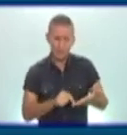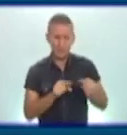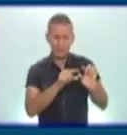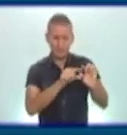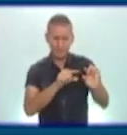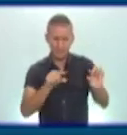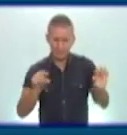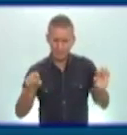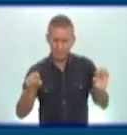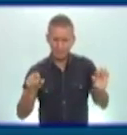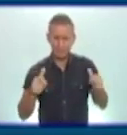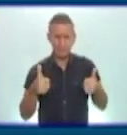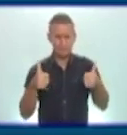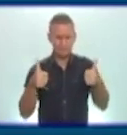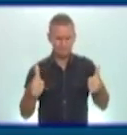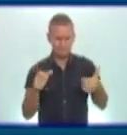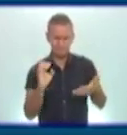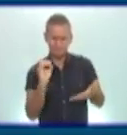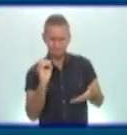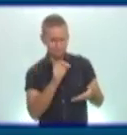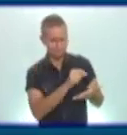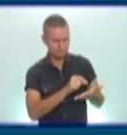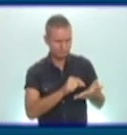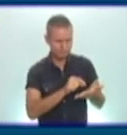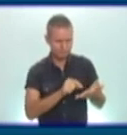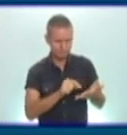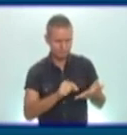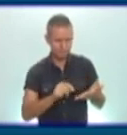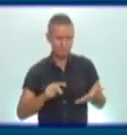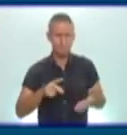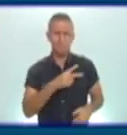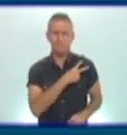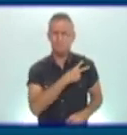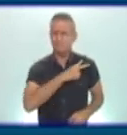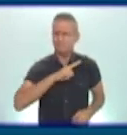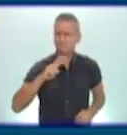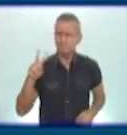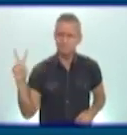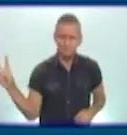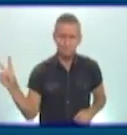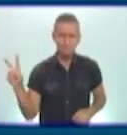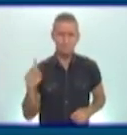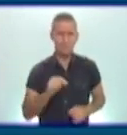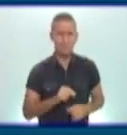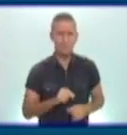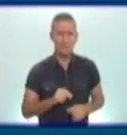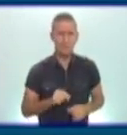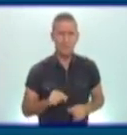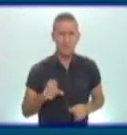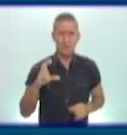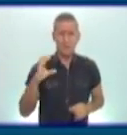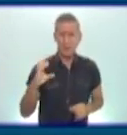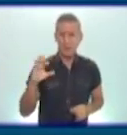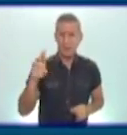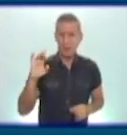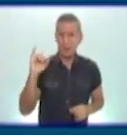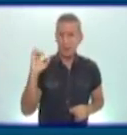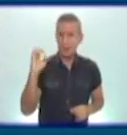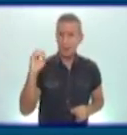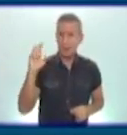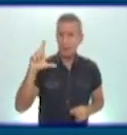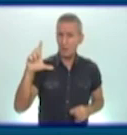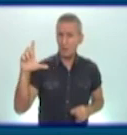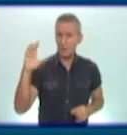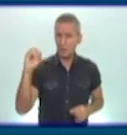oración con correcta ortografía. Fíjense la palabra valentía, criollos. Muy bien,